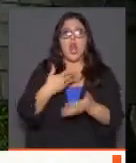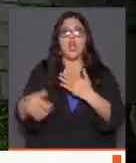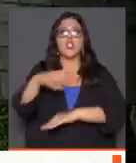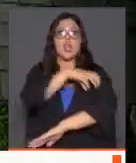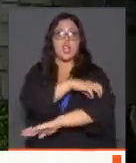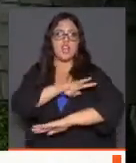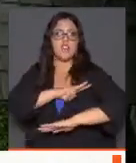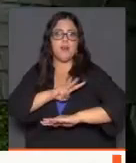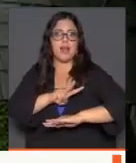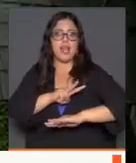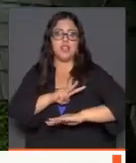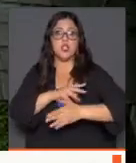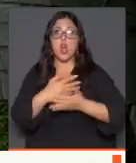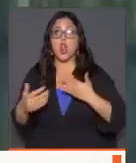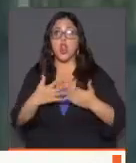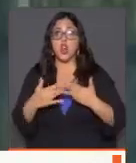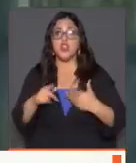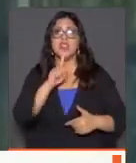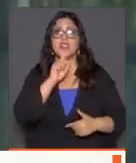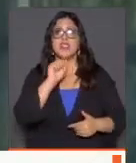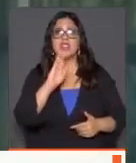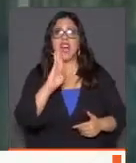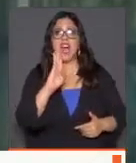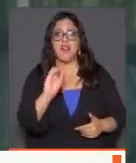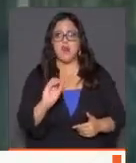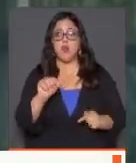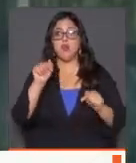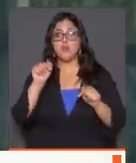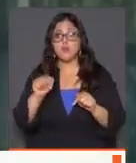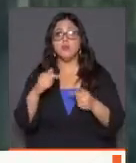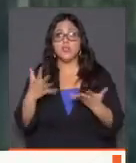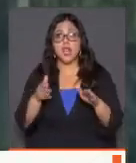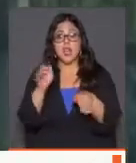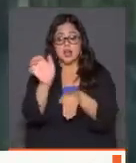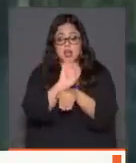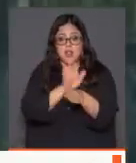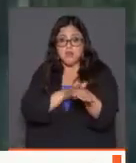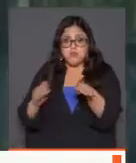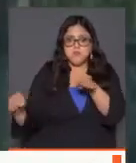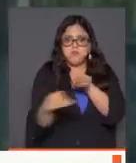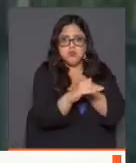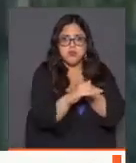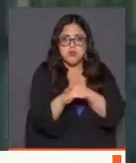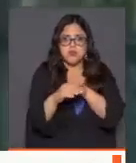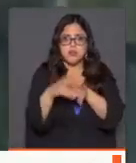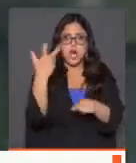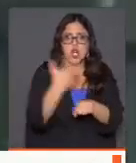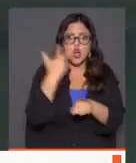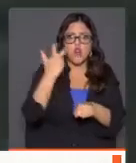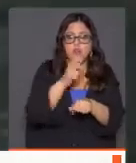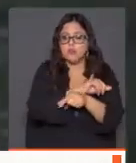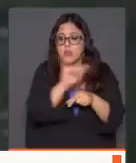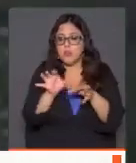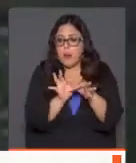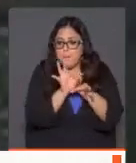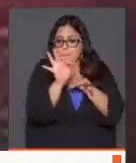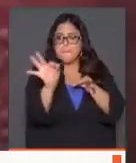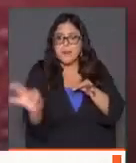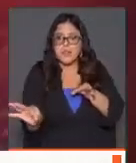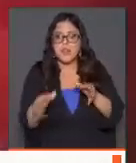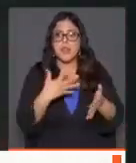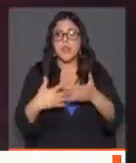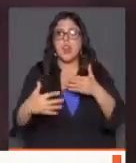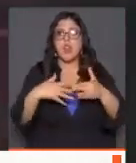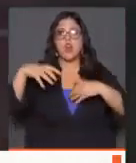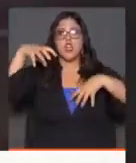Valparaíso, específicamente desde el Tabo. Ya habían cometido una encerrona en esa comuna, pero luego decidieron ir más allá y llegar hasta el sector oriente de la